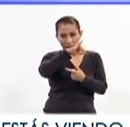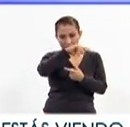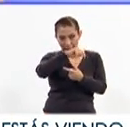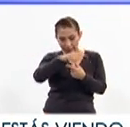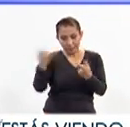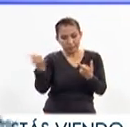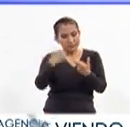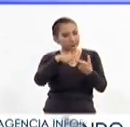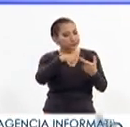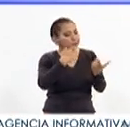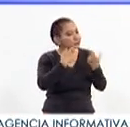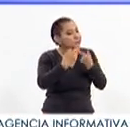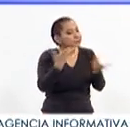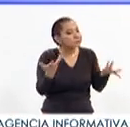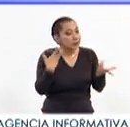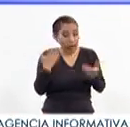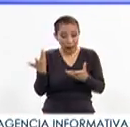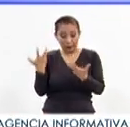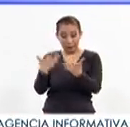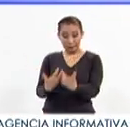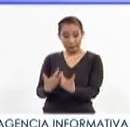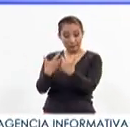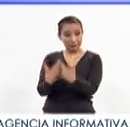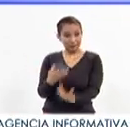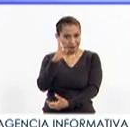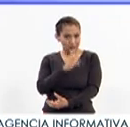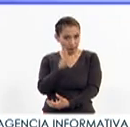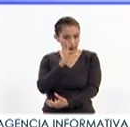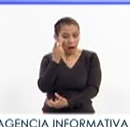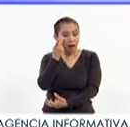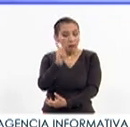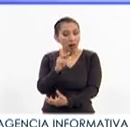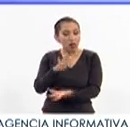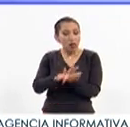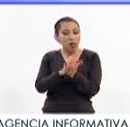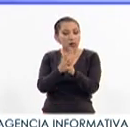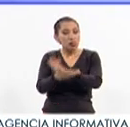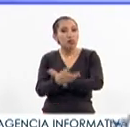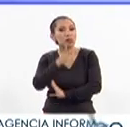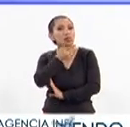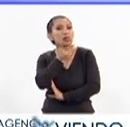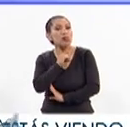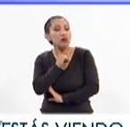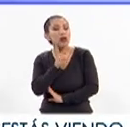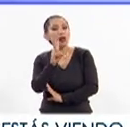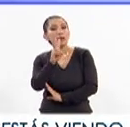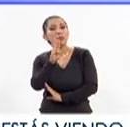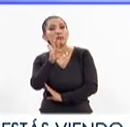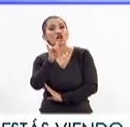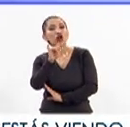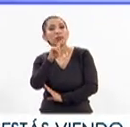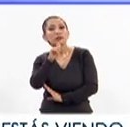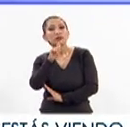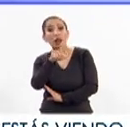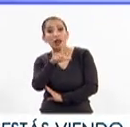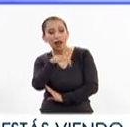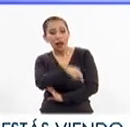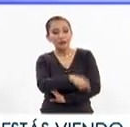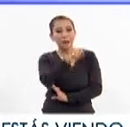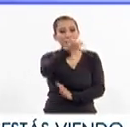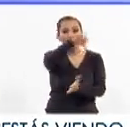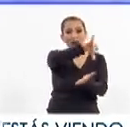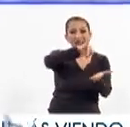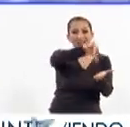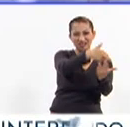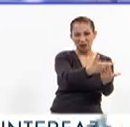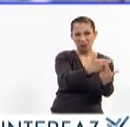en donde generamos una planta piloto para producir biodiesel. ¿De dónde se está nutriendo esa planta piloto? Pues de estos